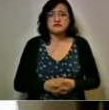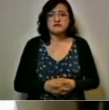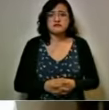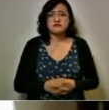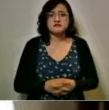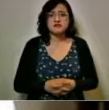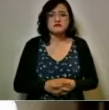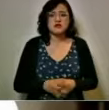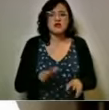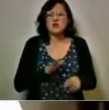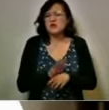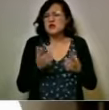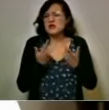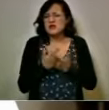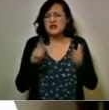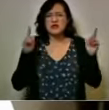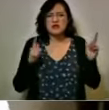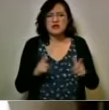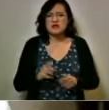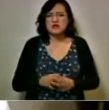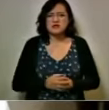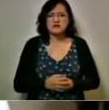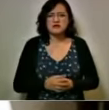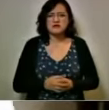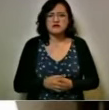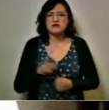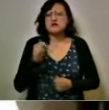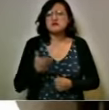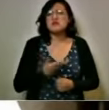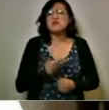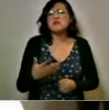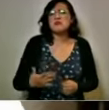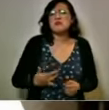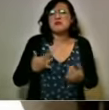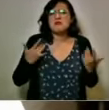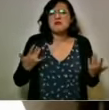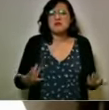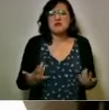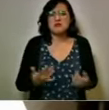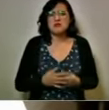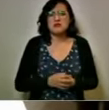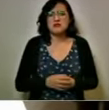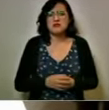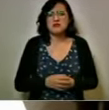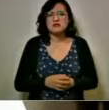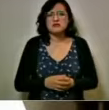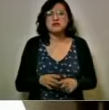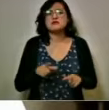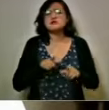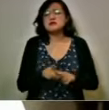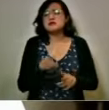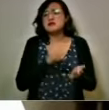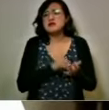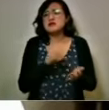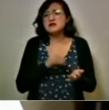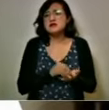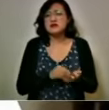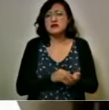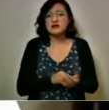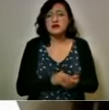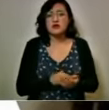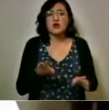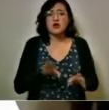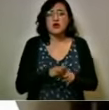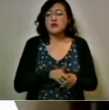Cualquier inversión que se le haga no tendrá sentido si se sigue permitiendo que ahí